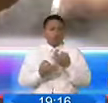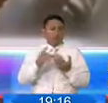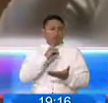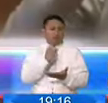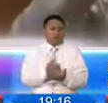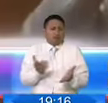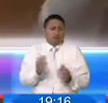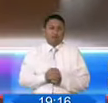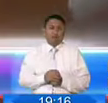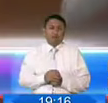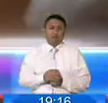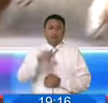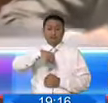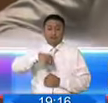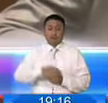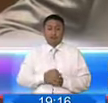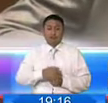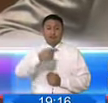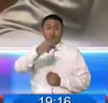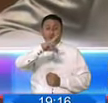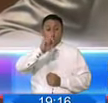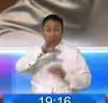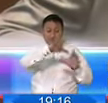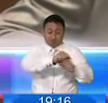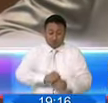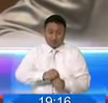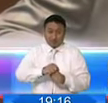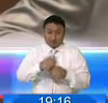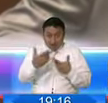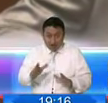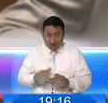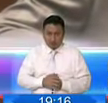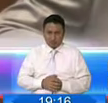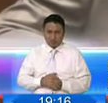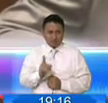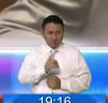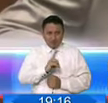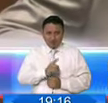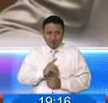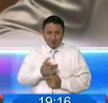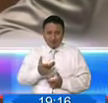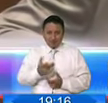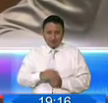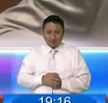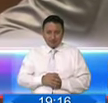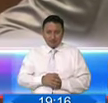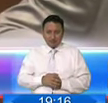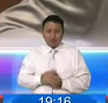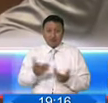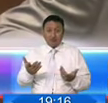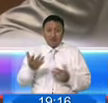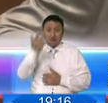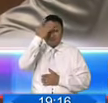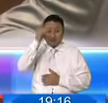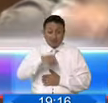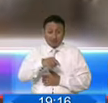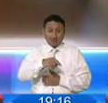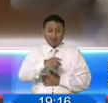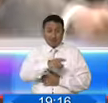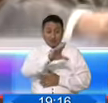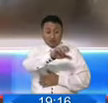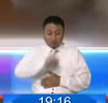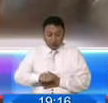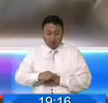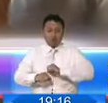esto no se soluciona con la captura de huacho porque habéis caído repuesto y